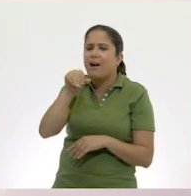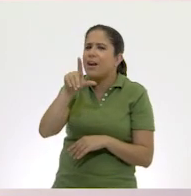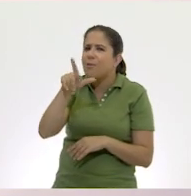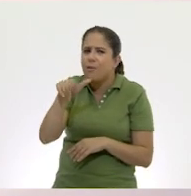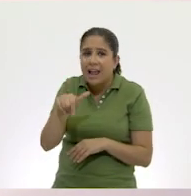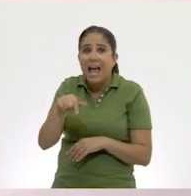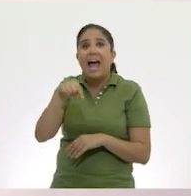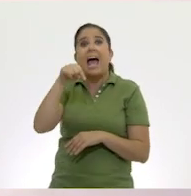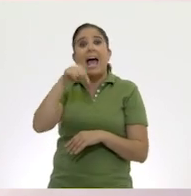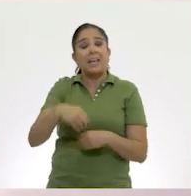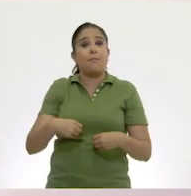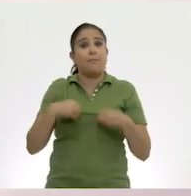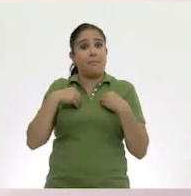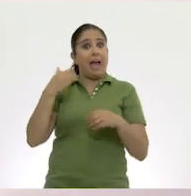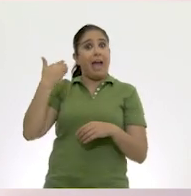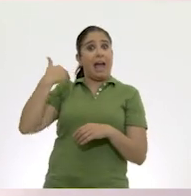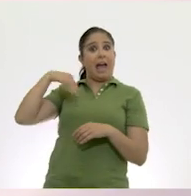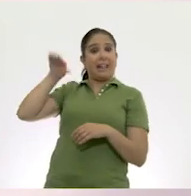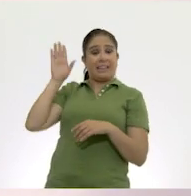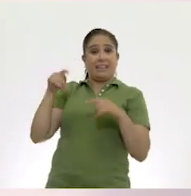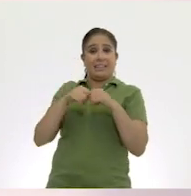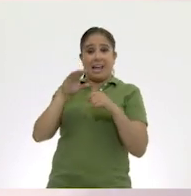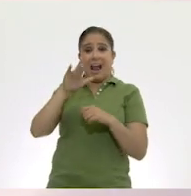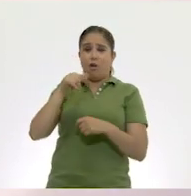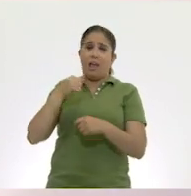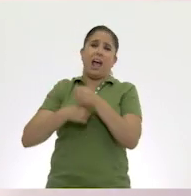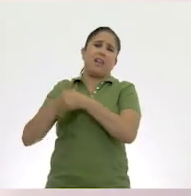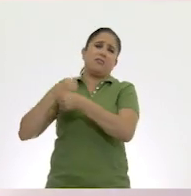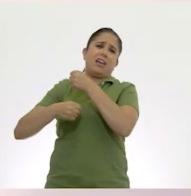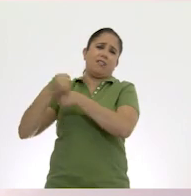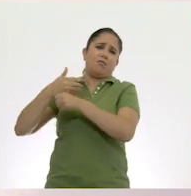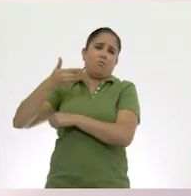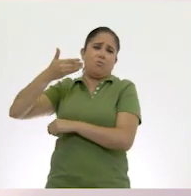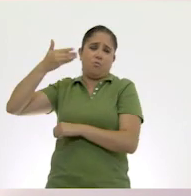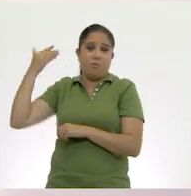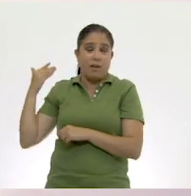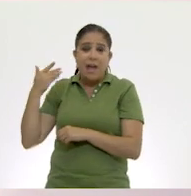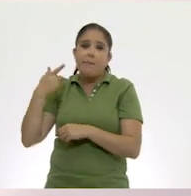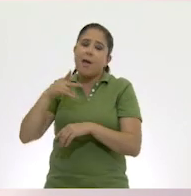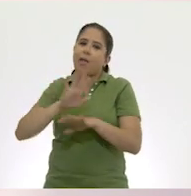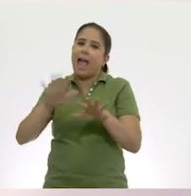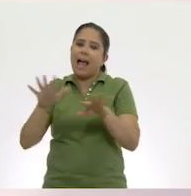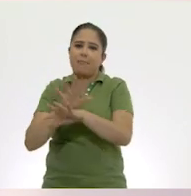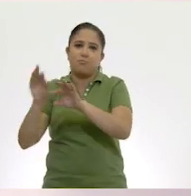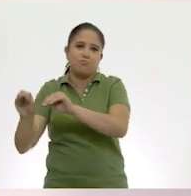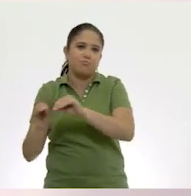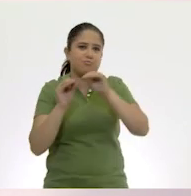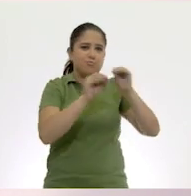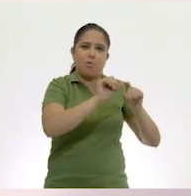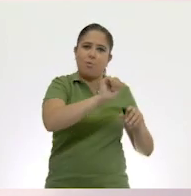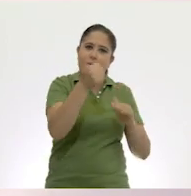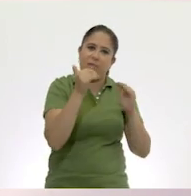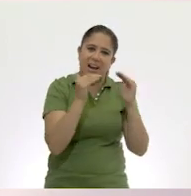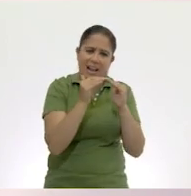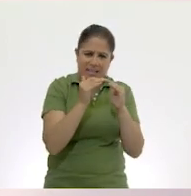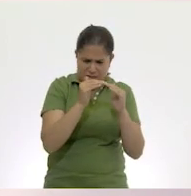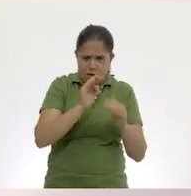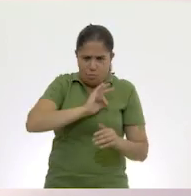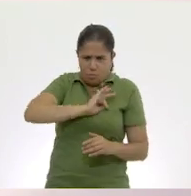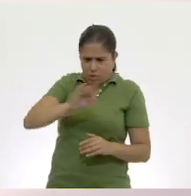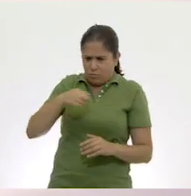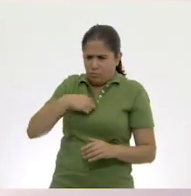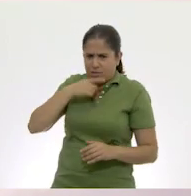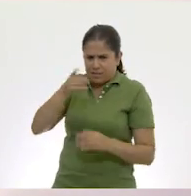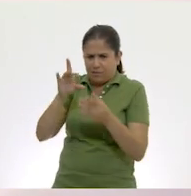aquí vivía tu tía carola hace mucho tiempo pero ya se mudó a otra casa te puedo indicar